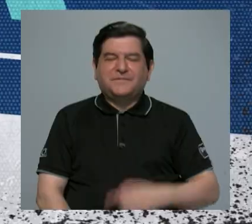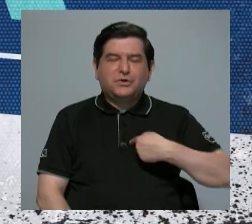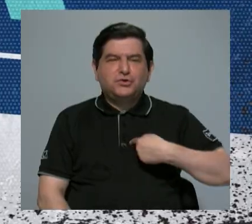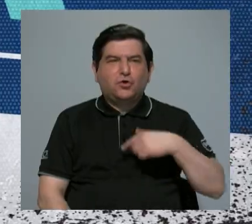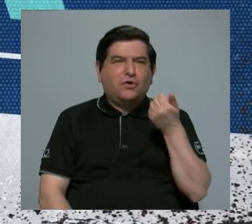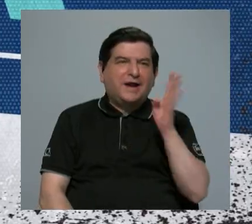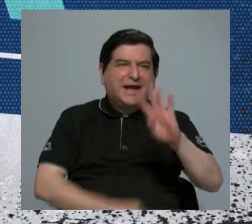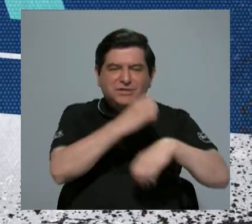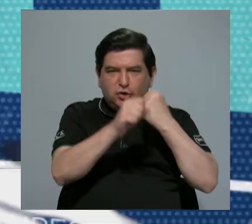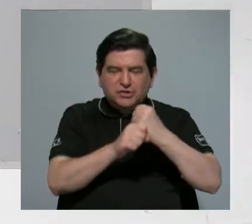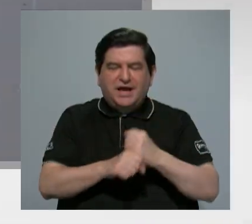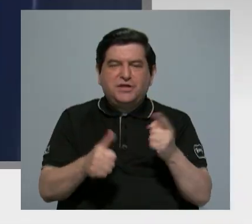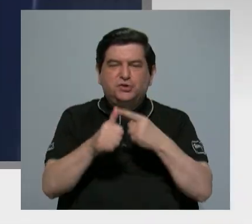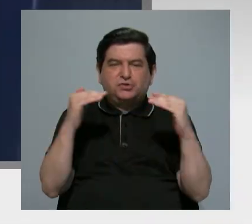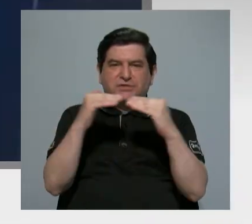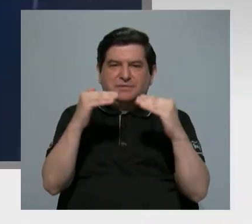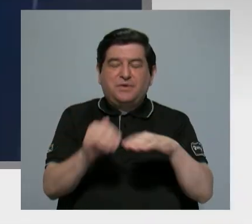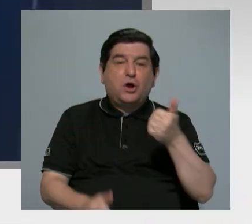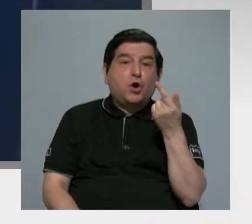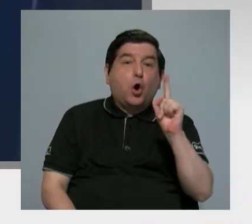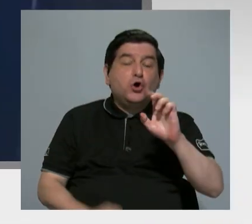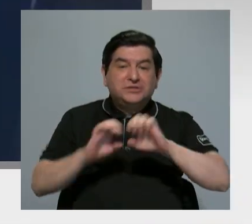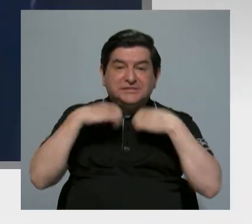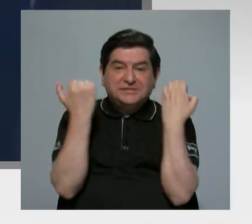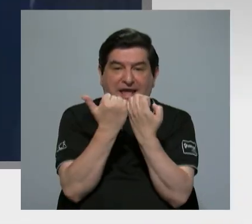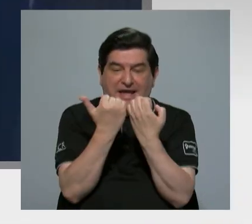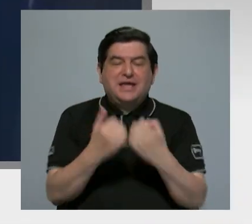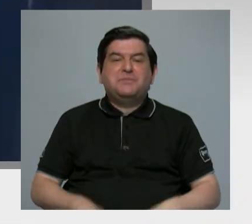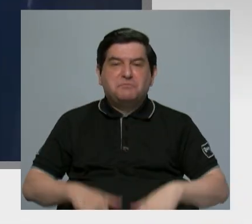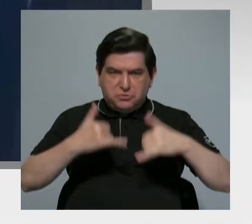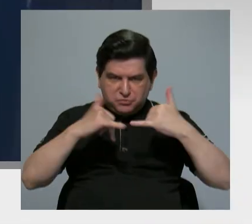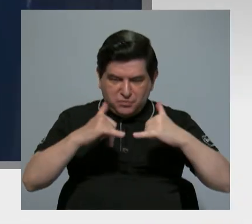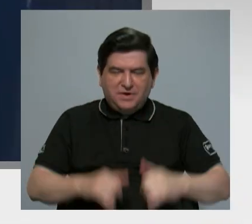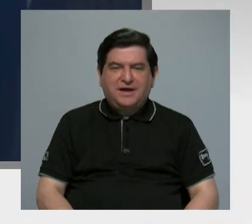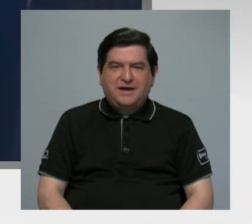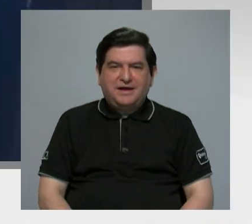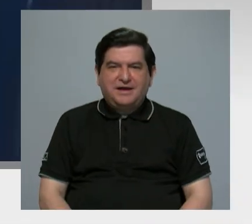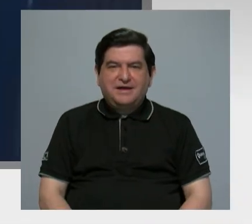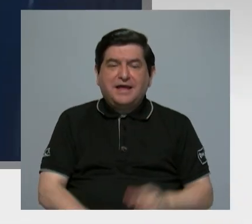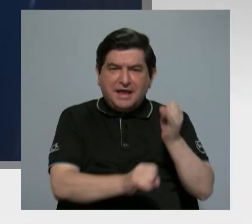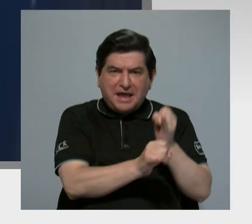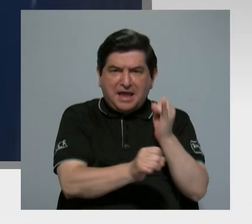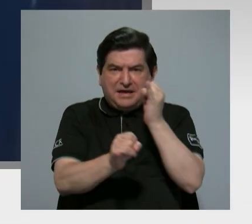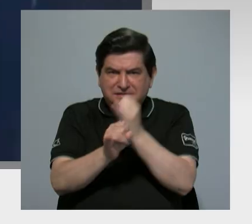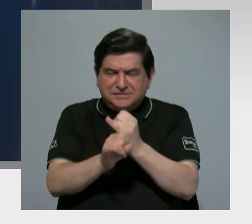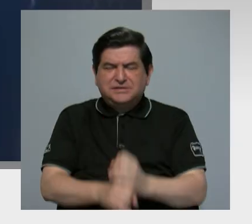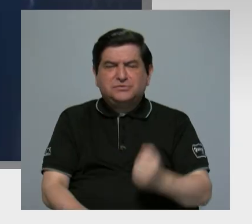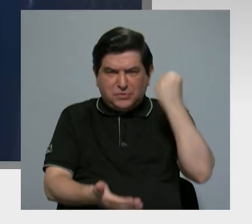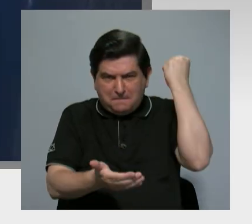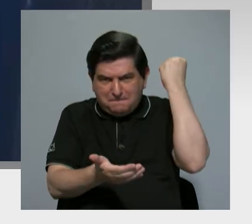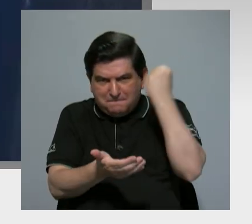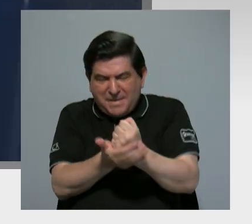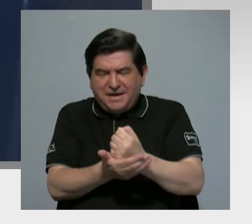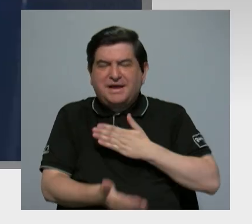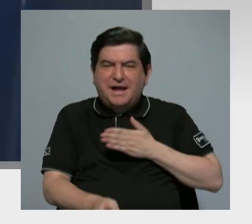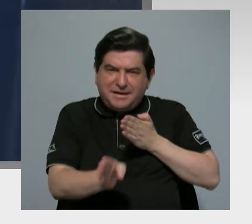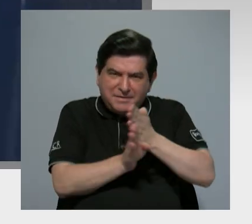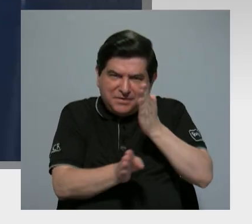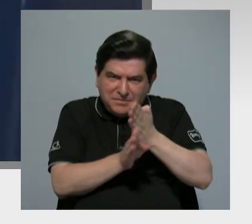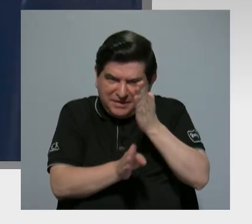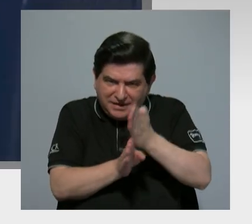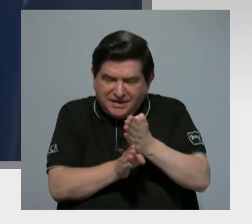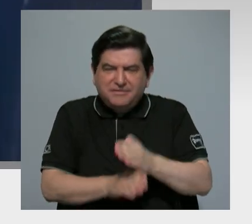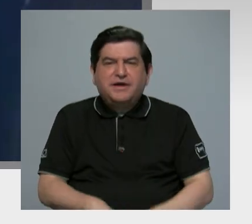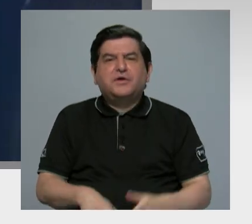Jugué 14 años en Primera División, jugué en 11 equipos de Primera, y dentro de las instituciones que marcaron mi carrera,